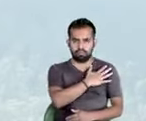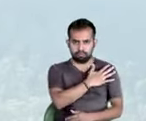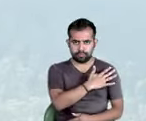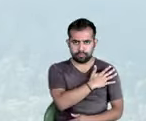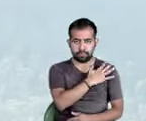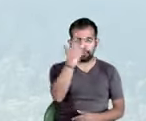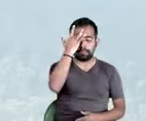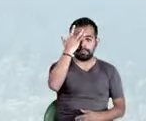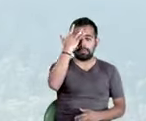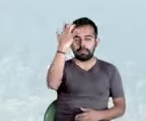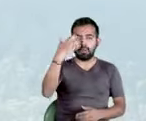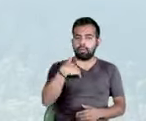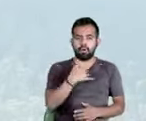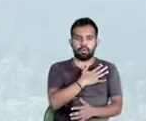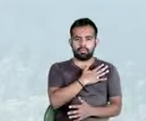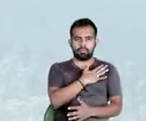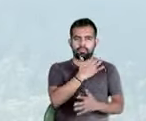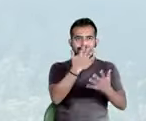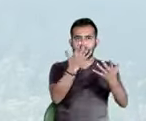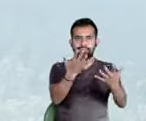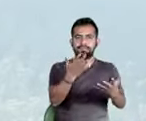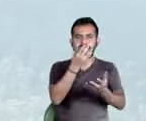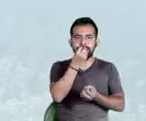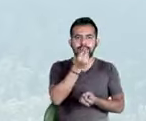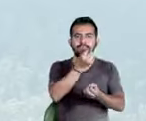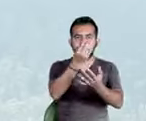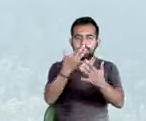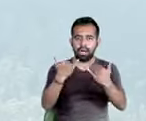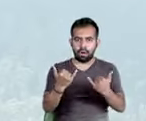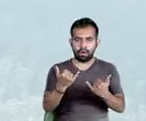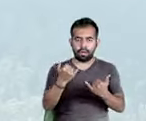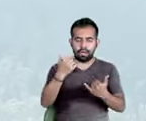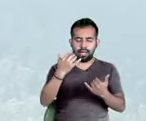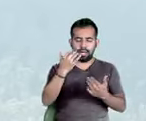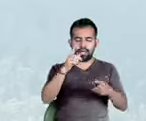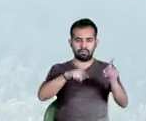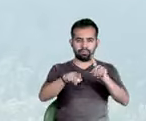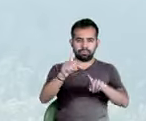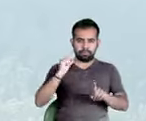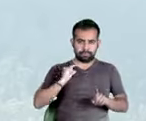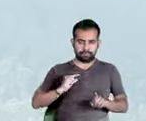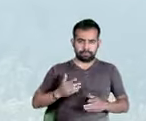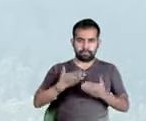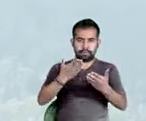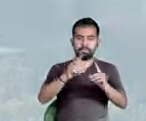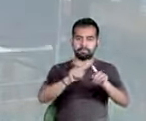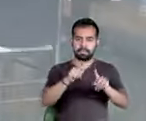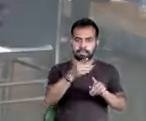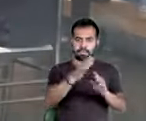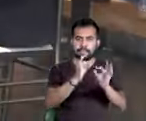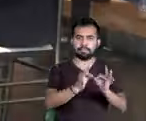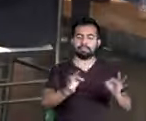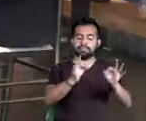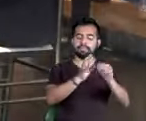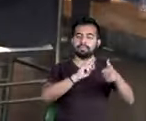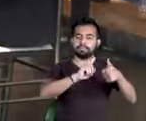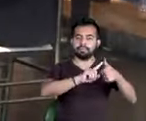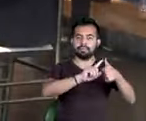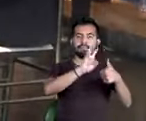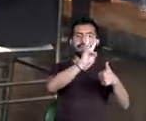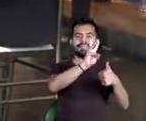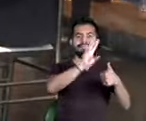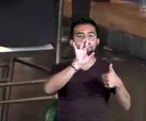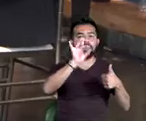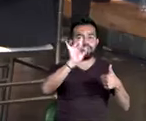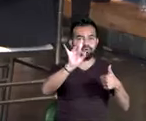no tengo plena confiabilidad sobre esa información, y les voy a dar algunos detalles de eso. Pero esto es lo importante. 68 entidades tiene el